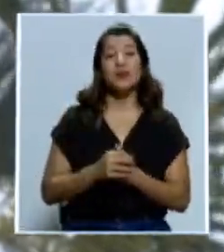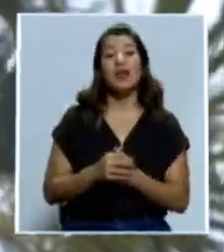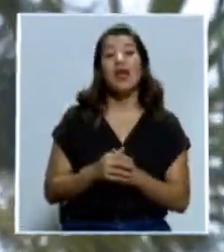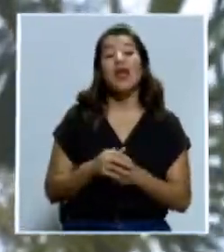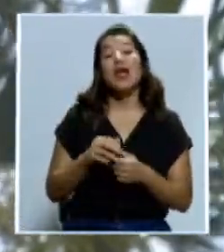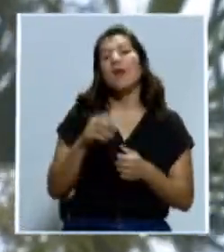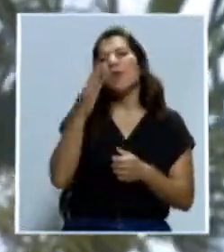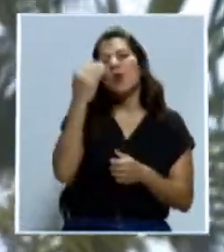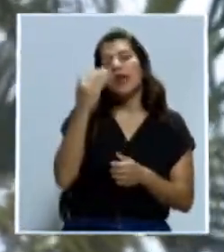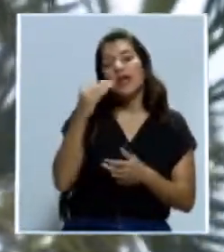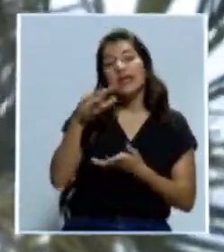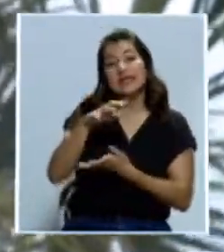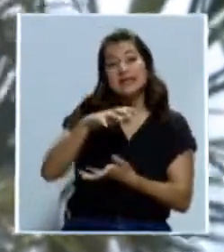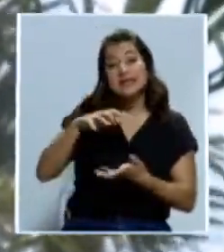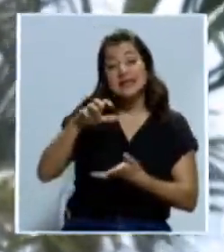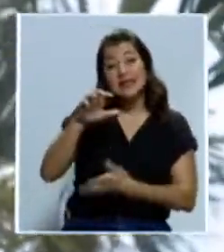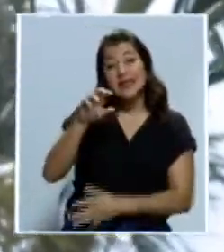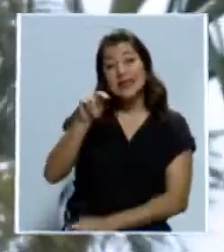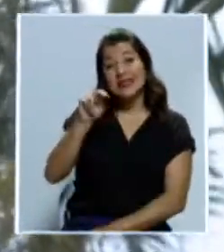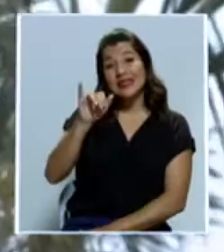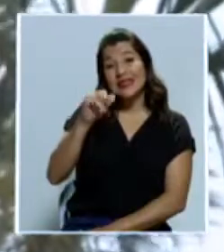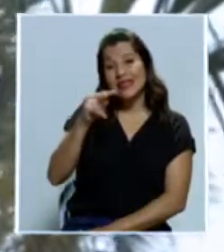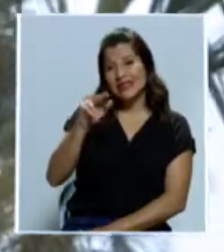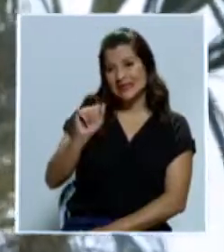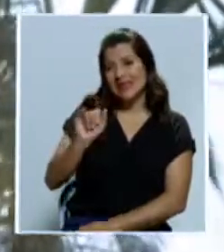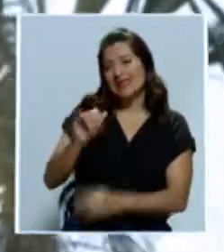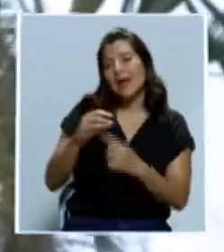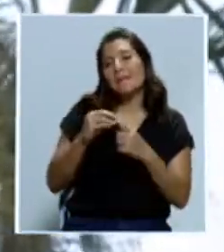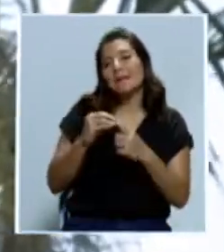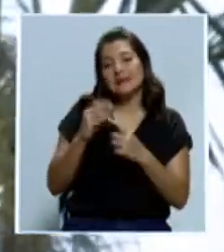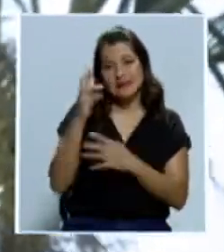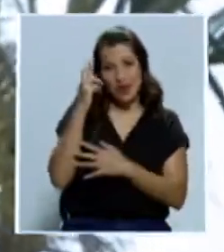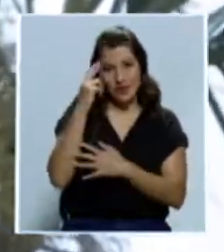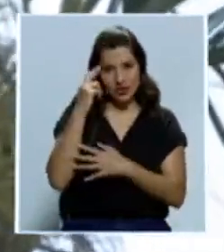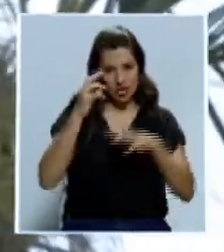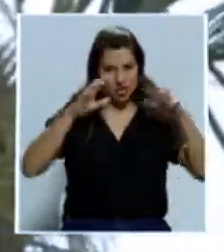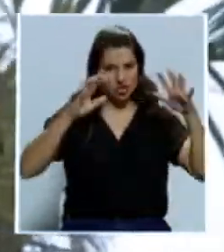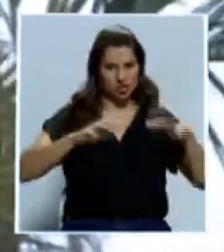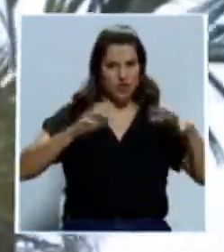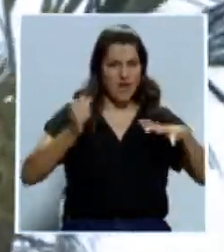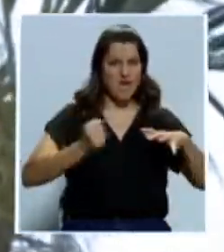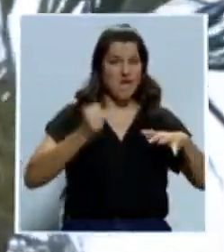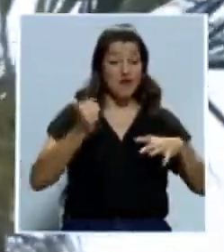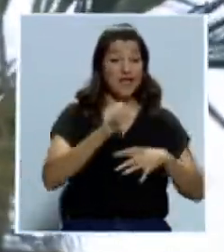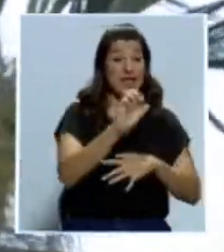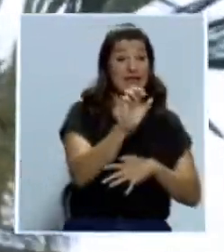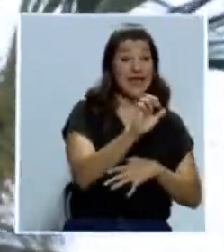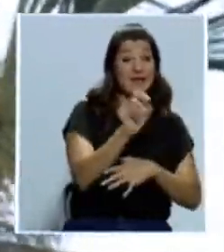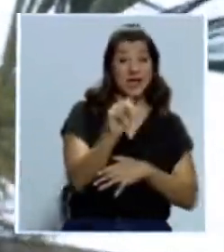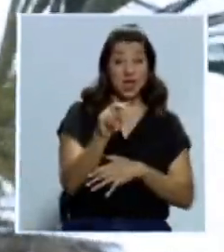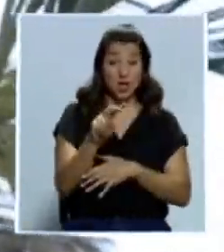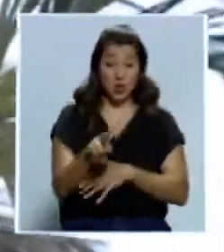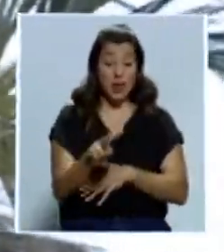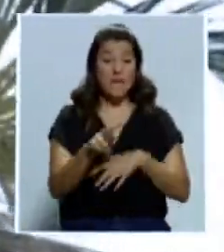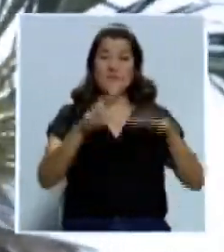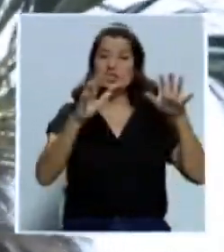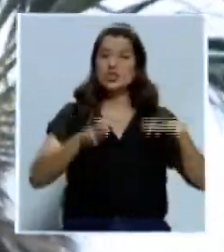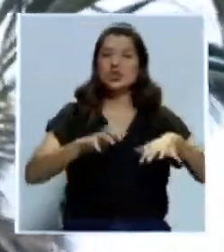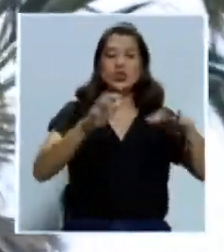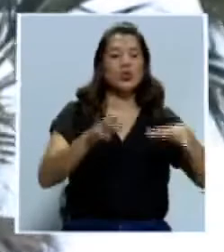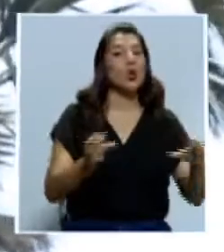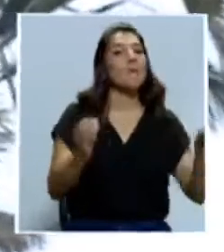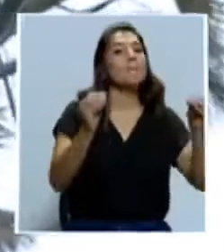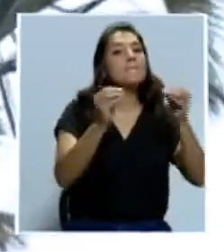razón principal de una temporada lluviosa muy fuerte. De enero a noviembre se percibieron superávits en la mayoría de las